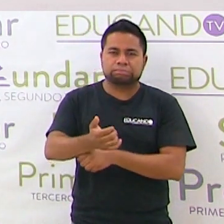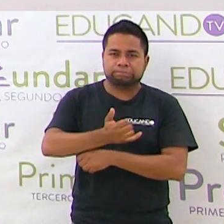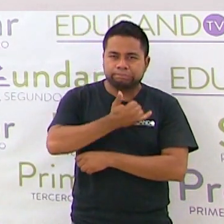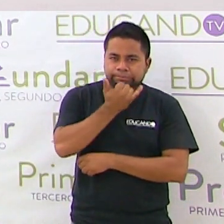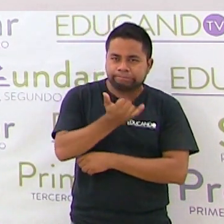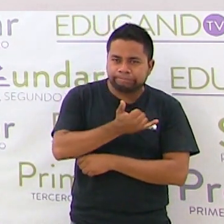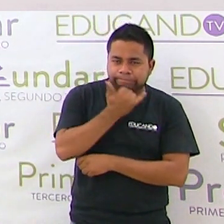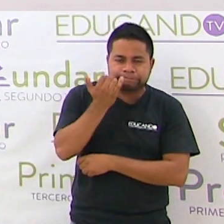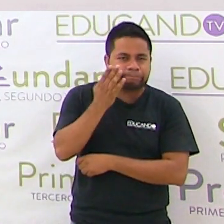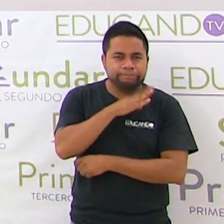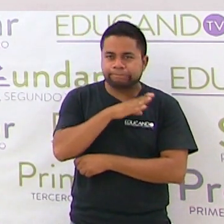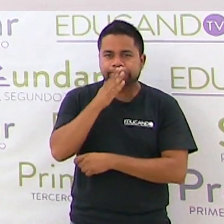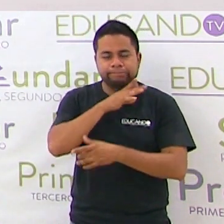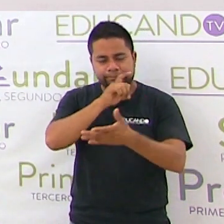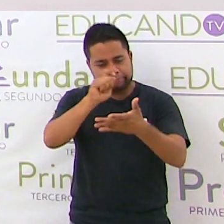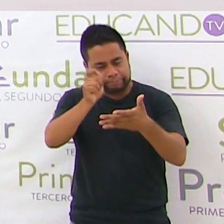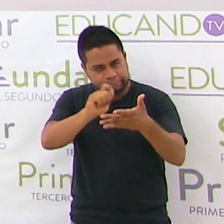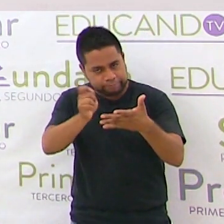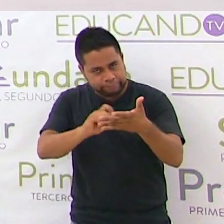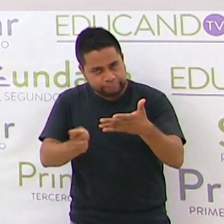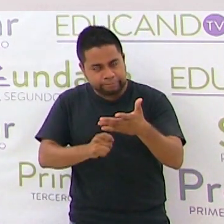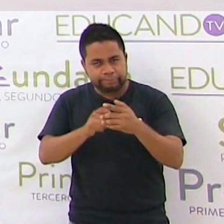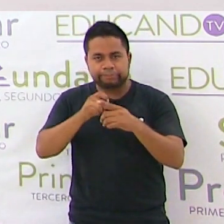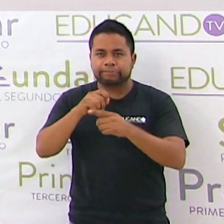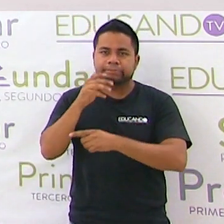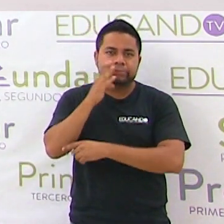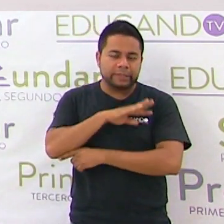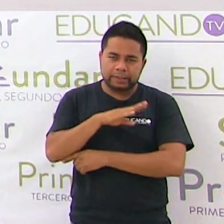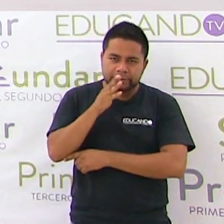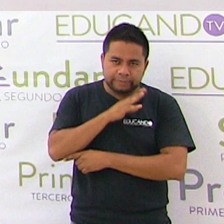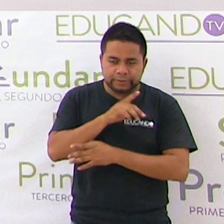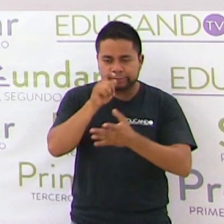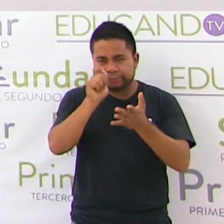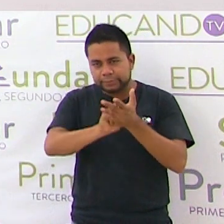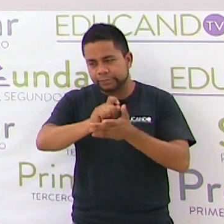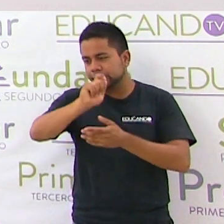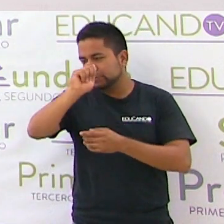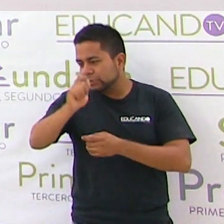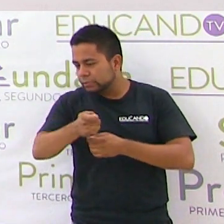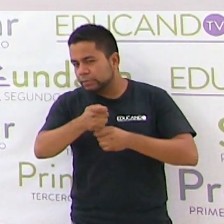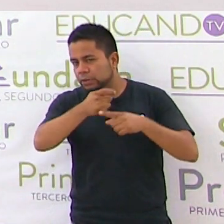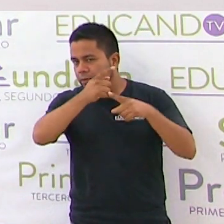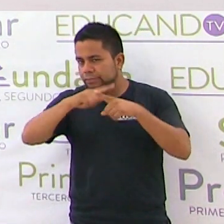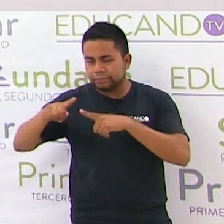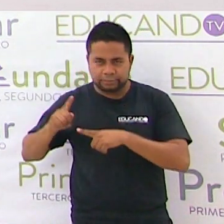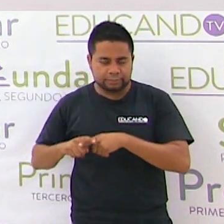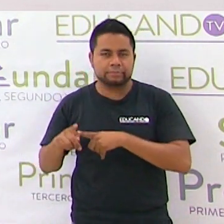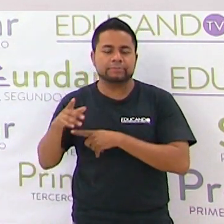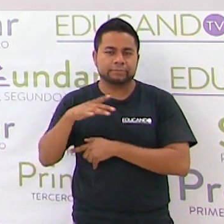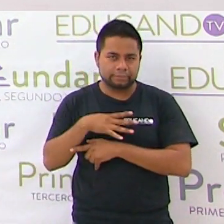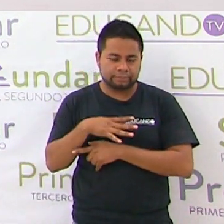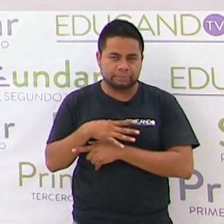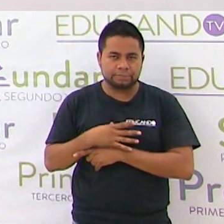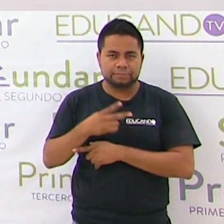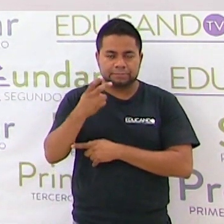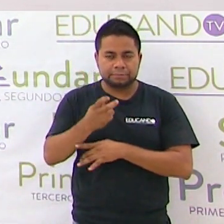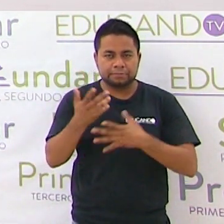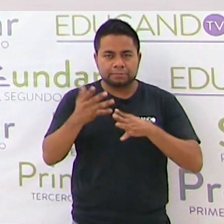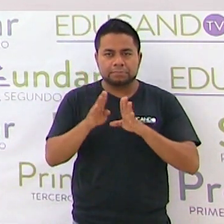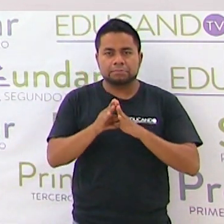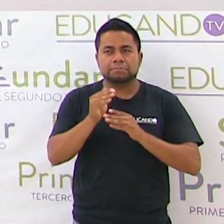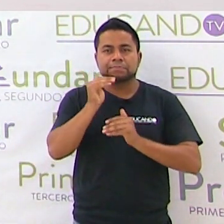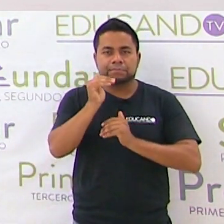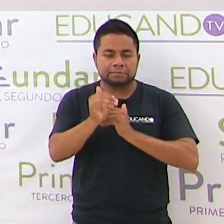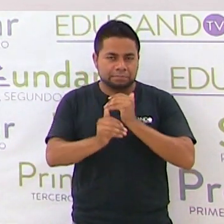de ortografía que tienen que ver con la puntuación, con la acentuación y demás. Así que vamos a hacerlo poco a